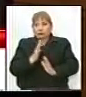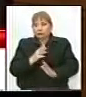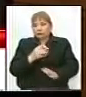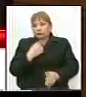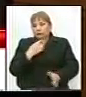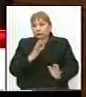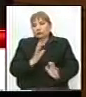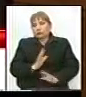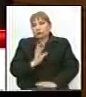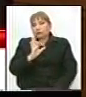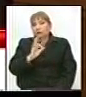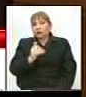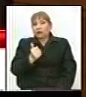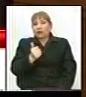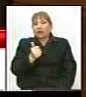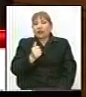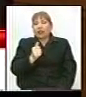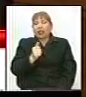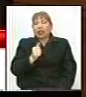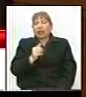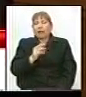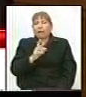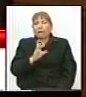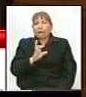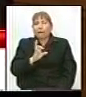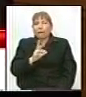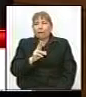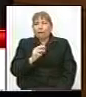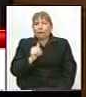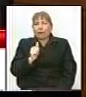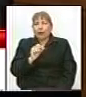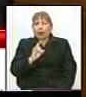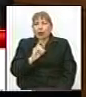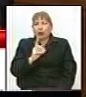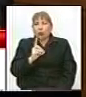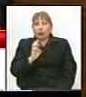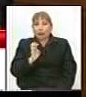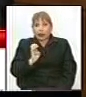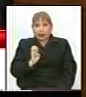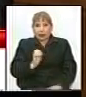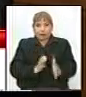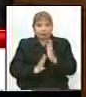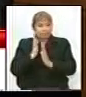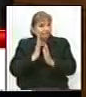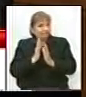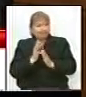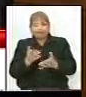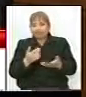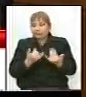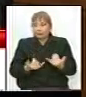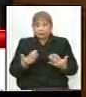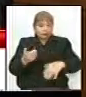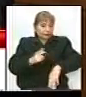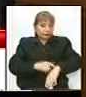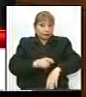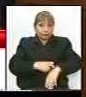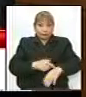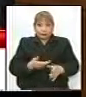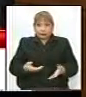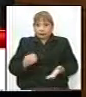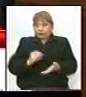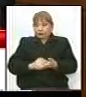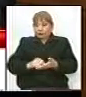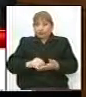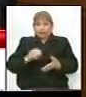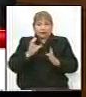es un fraude. Y eso sería una inestabilidad adicional frente al estado de cosas en lo que nos encontramos en este momento, con todos los procesos de